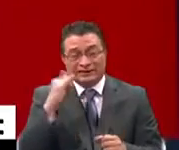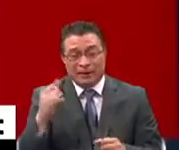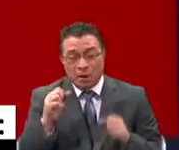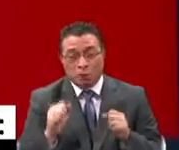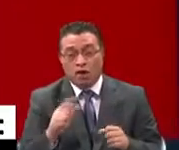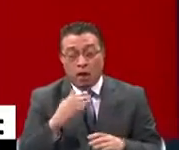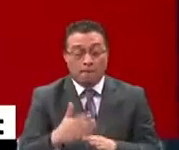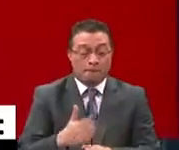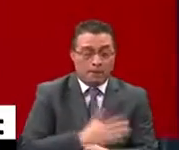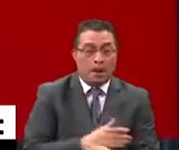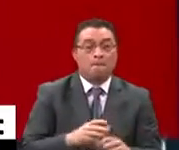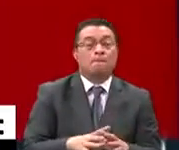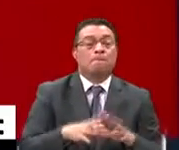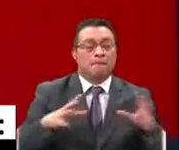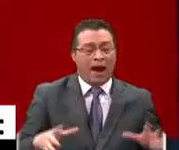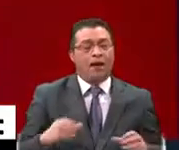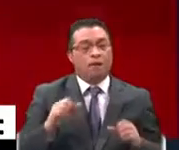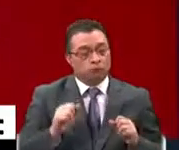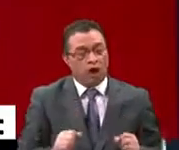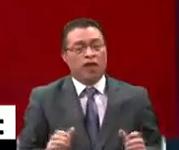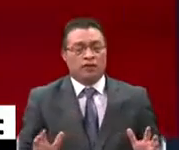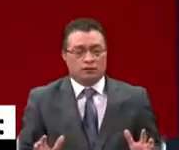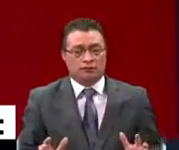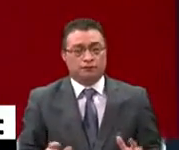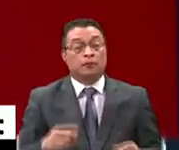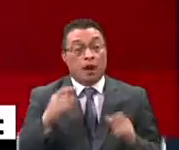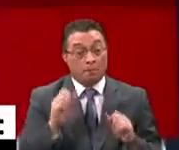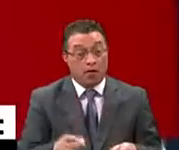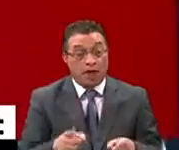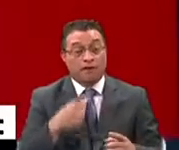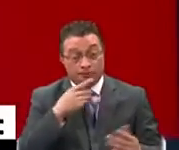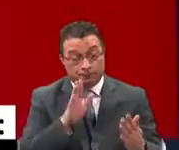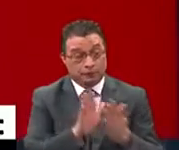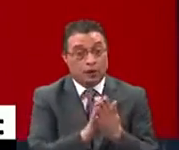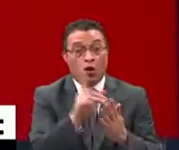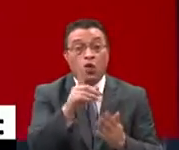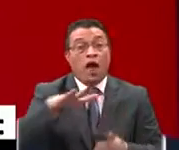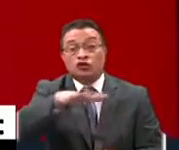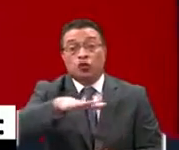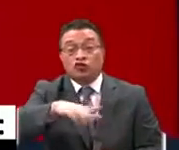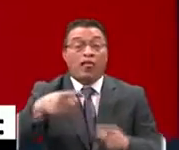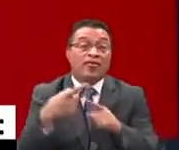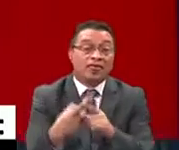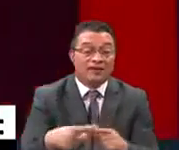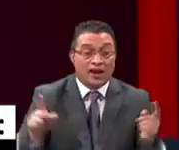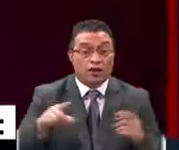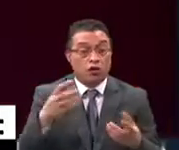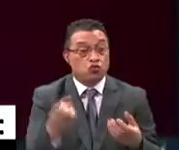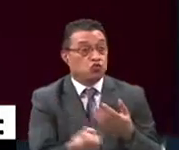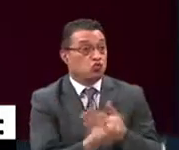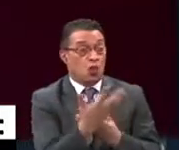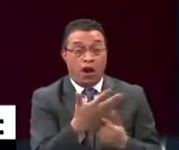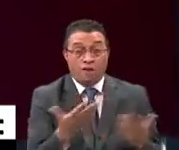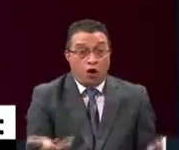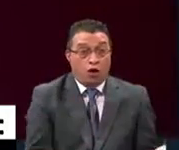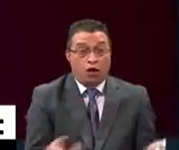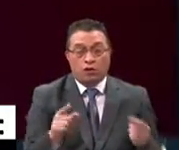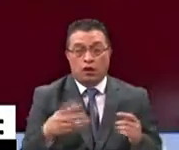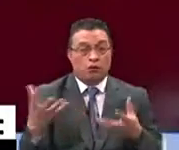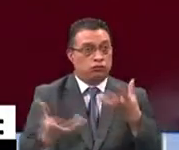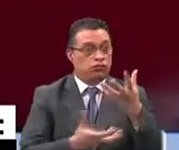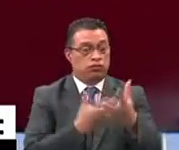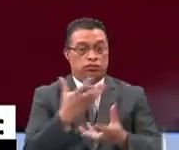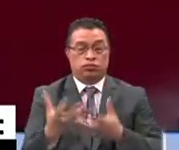poder prevenir aún más quizá. Y además porque tenemos que enfrentarnos a un escenario distinto, un escenario nuevo, es un escenario con